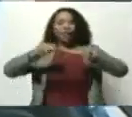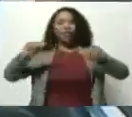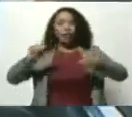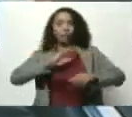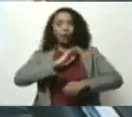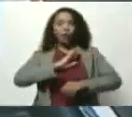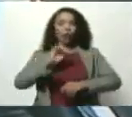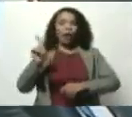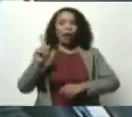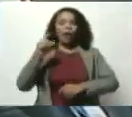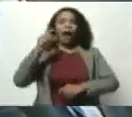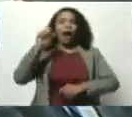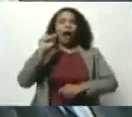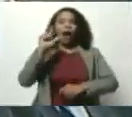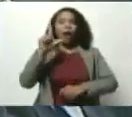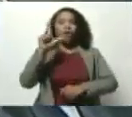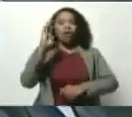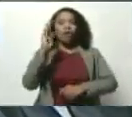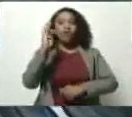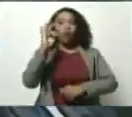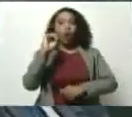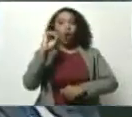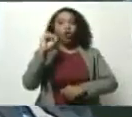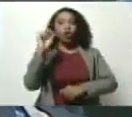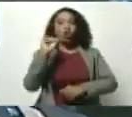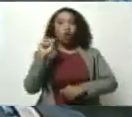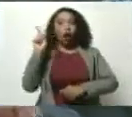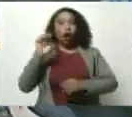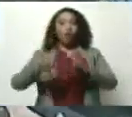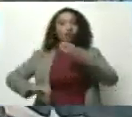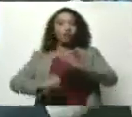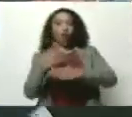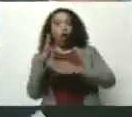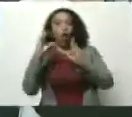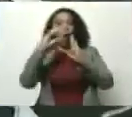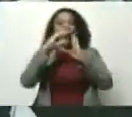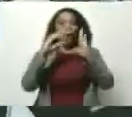i found el fundador de la opep